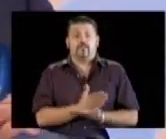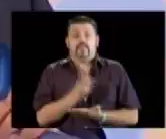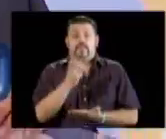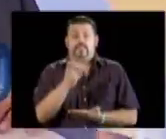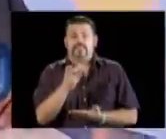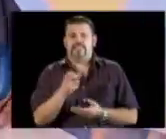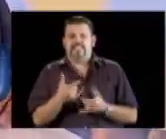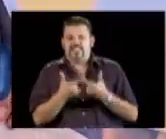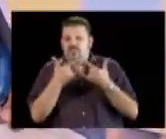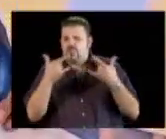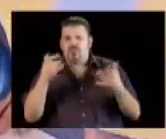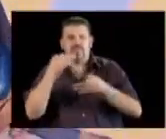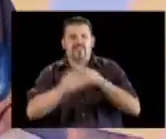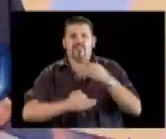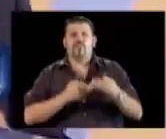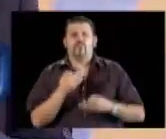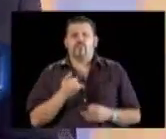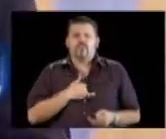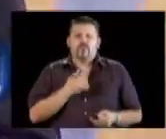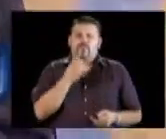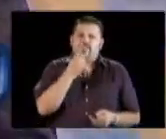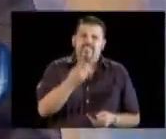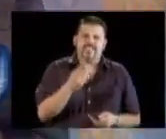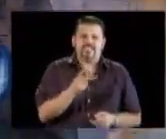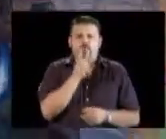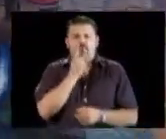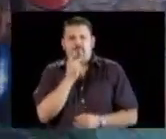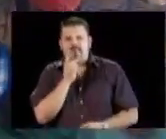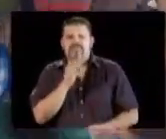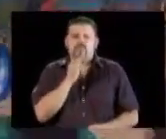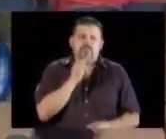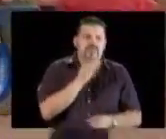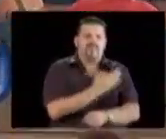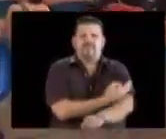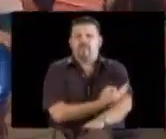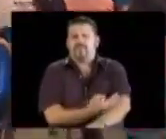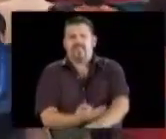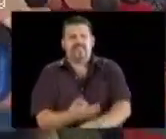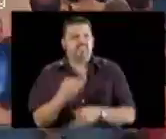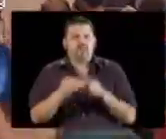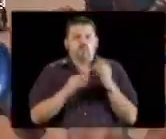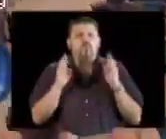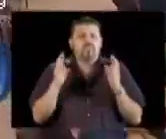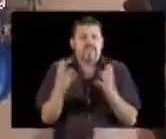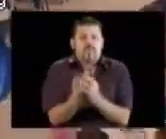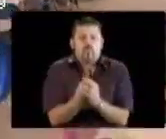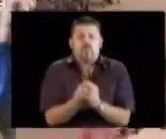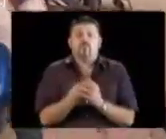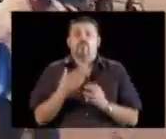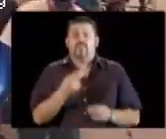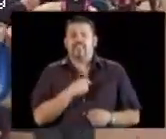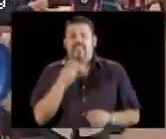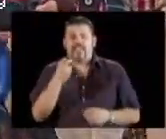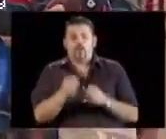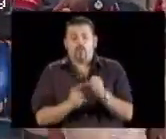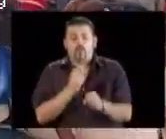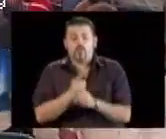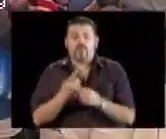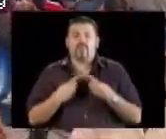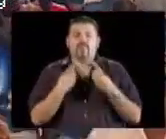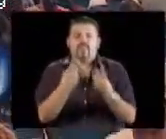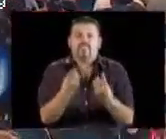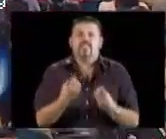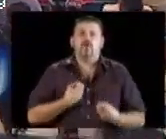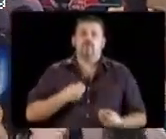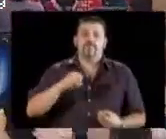esta historia y sobre todo decirles a los padres de familia que están aquí reunidos y a los que van a venir que la oportunidad que OmniLife nos da no es